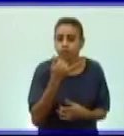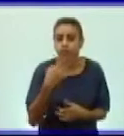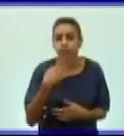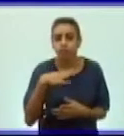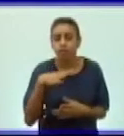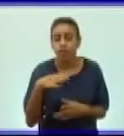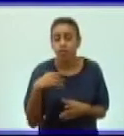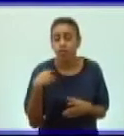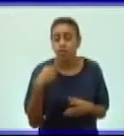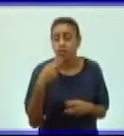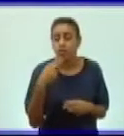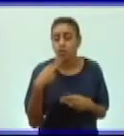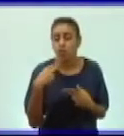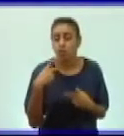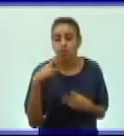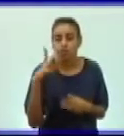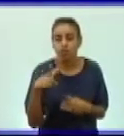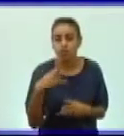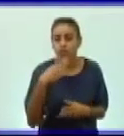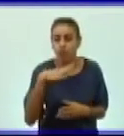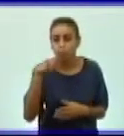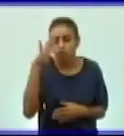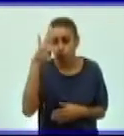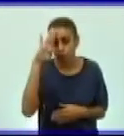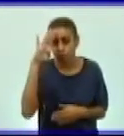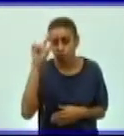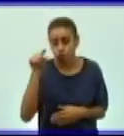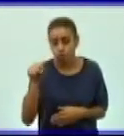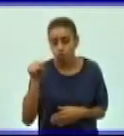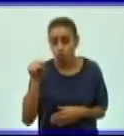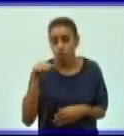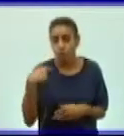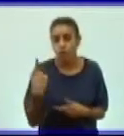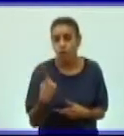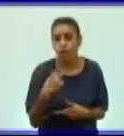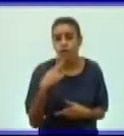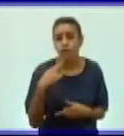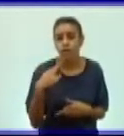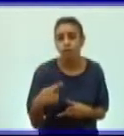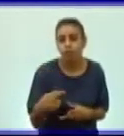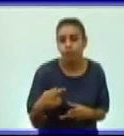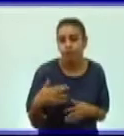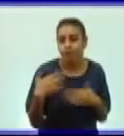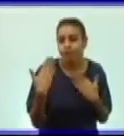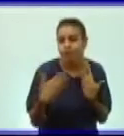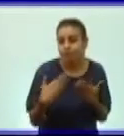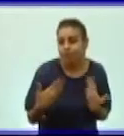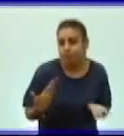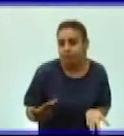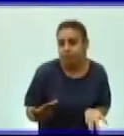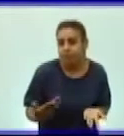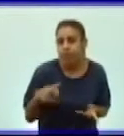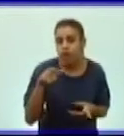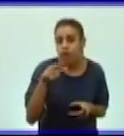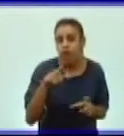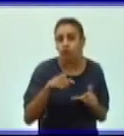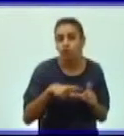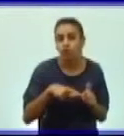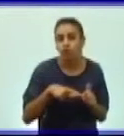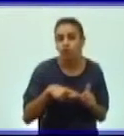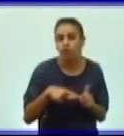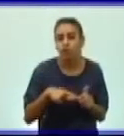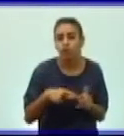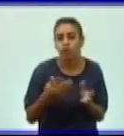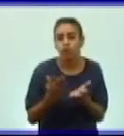qué impacto tuvo también la desaparición del socialismo en la Unión Soviética en nuestro país. Es contenido que usted va a estudiar en 9º grado, pero quizás le